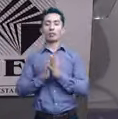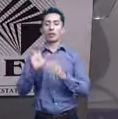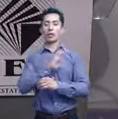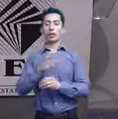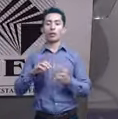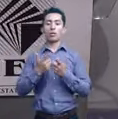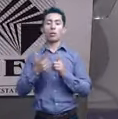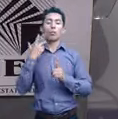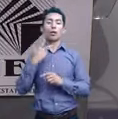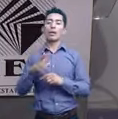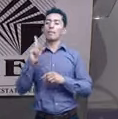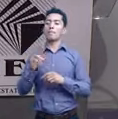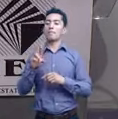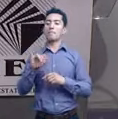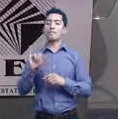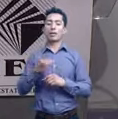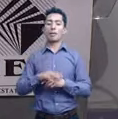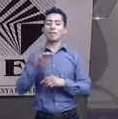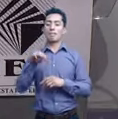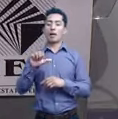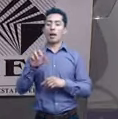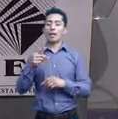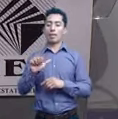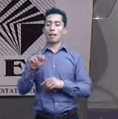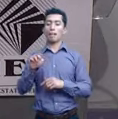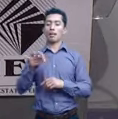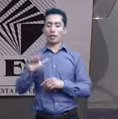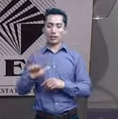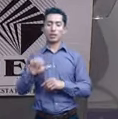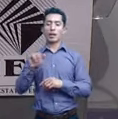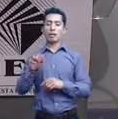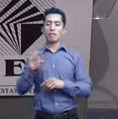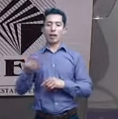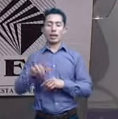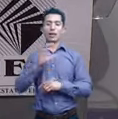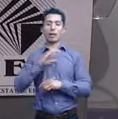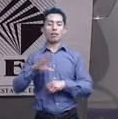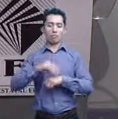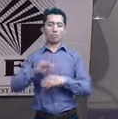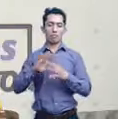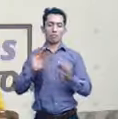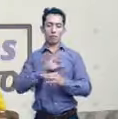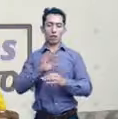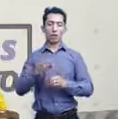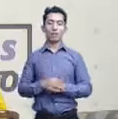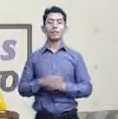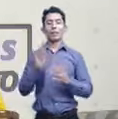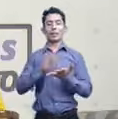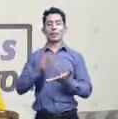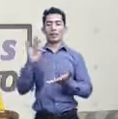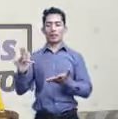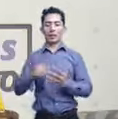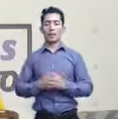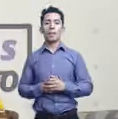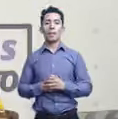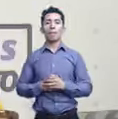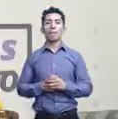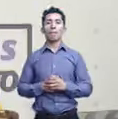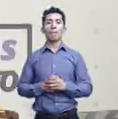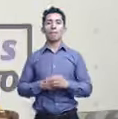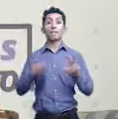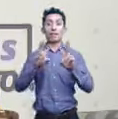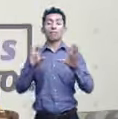candidata del Partido de la Revolución Democrática, Marta Patricia Cipriano Jiménez. Candidata, tiene la palabra. Gracias. Este es un